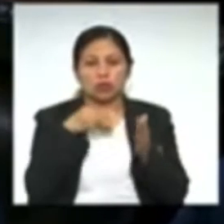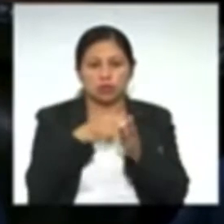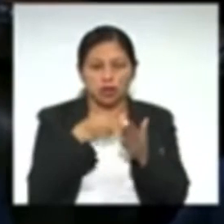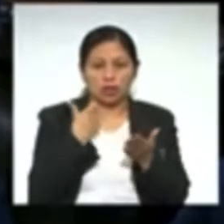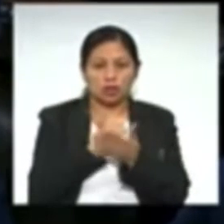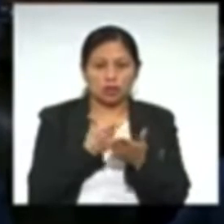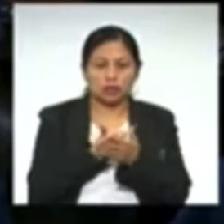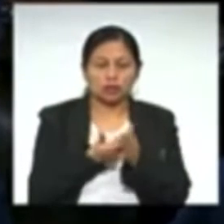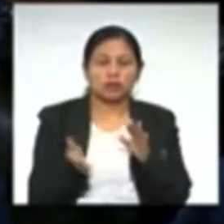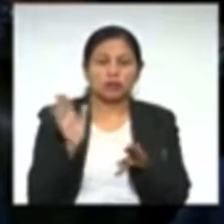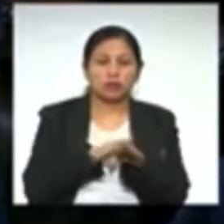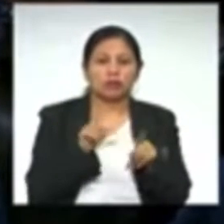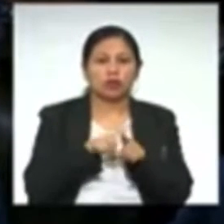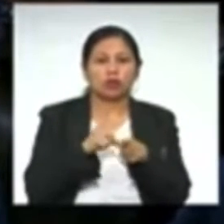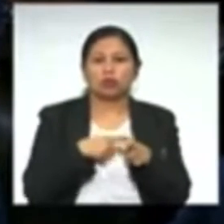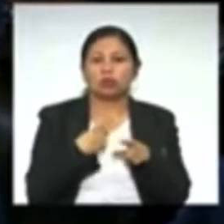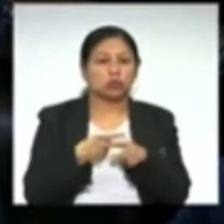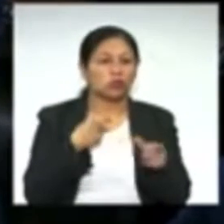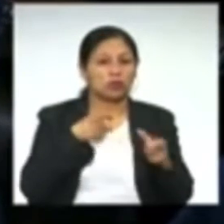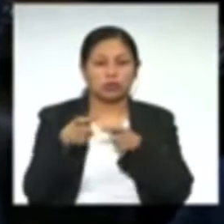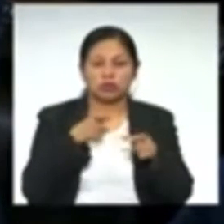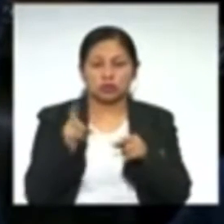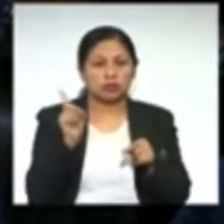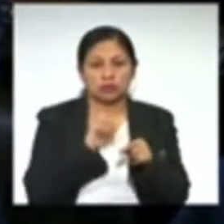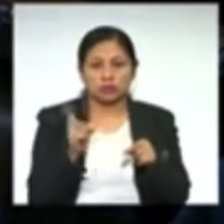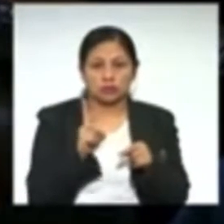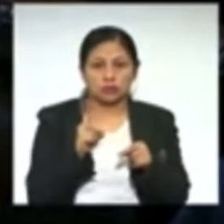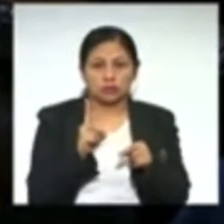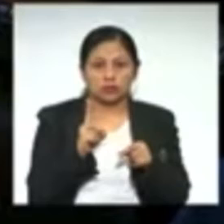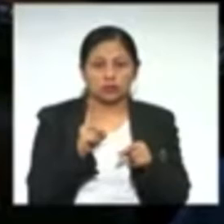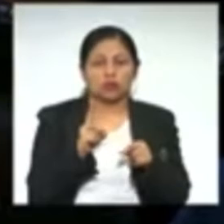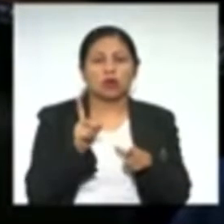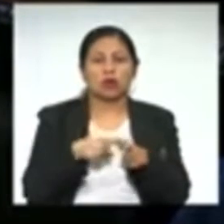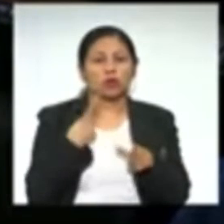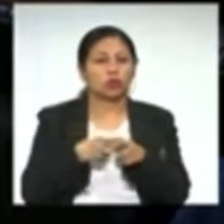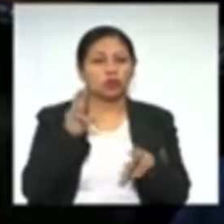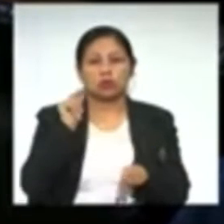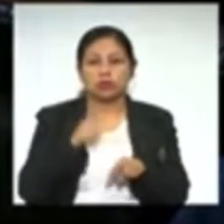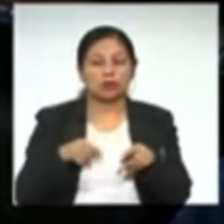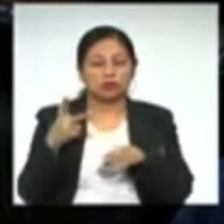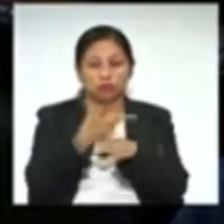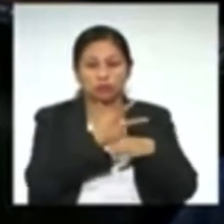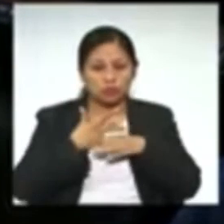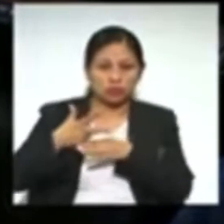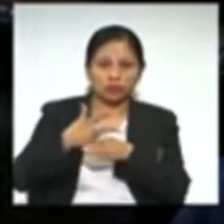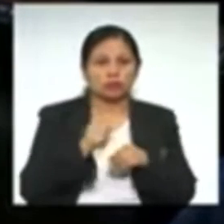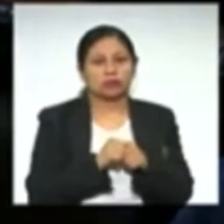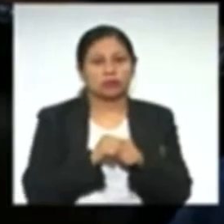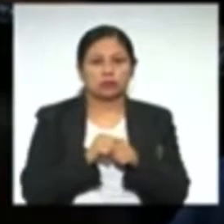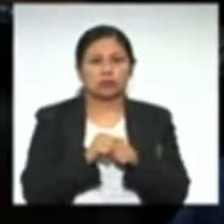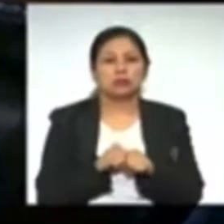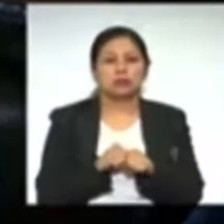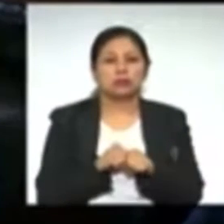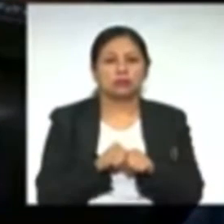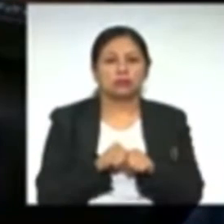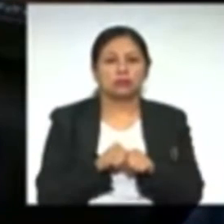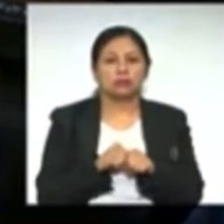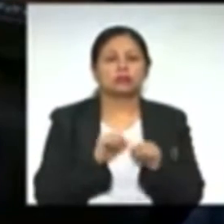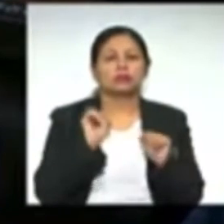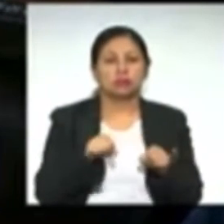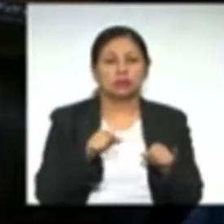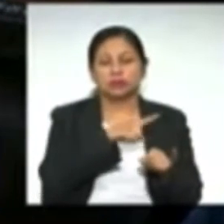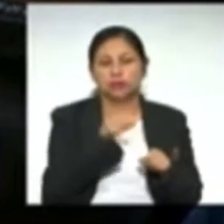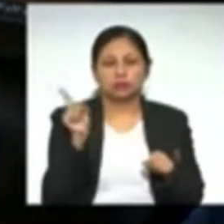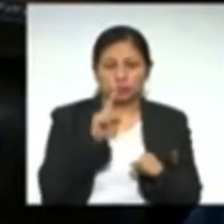millones de quetzales en los cuales no hay controles, en los cuales no hay fiscalización. Así